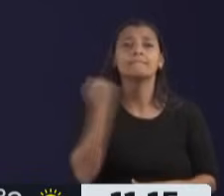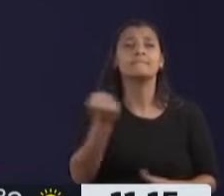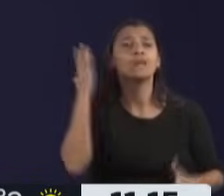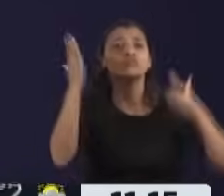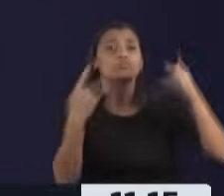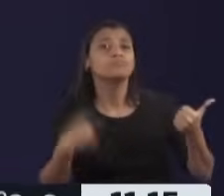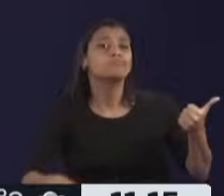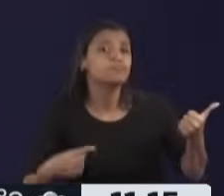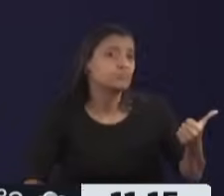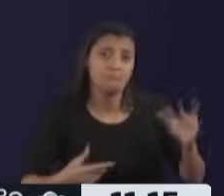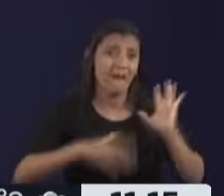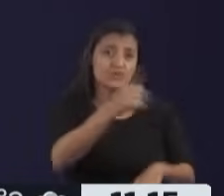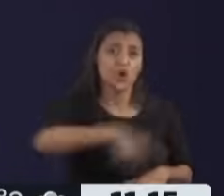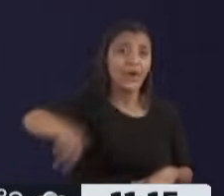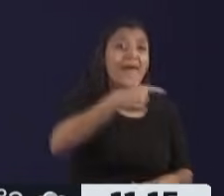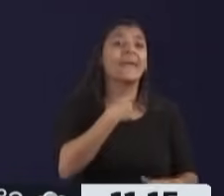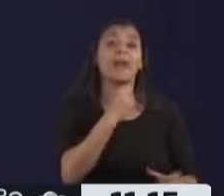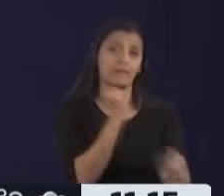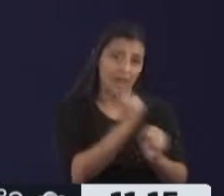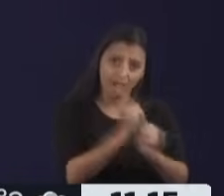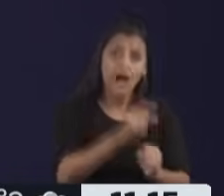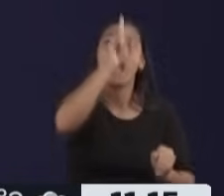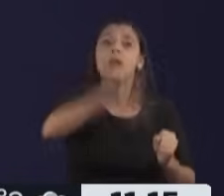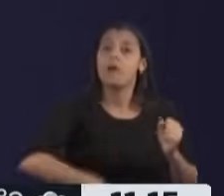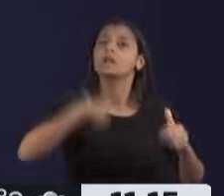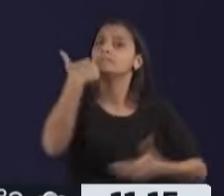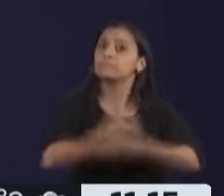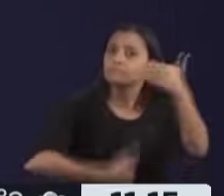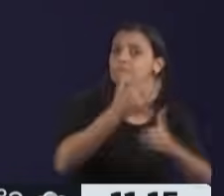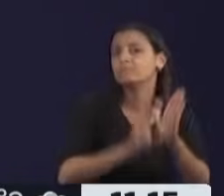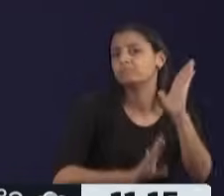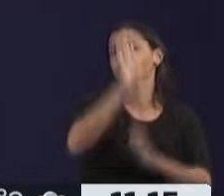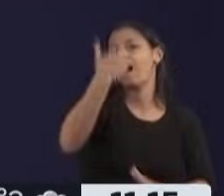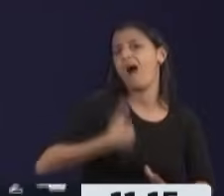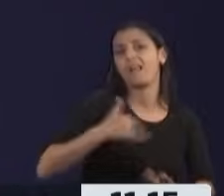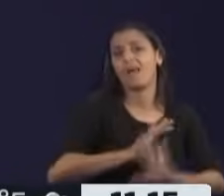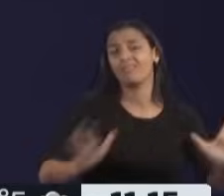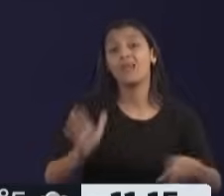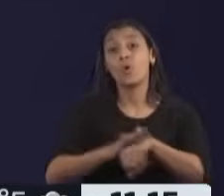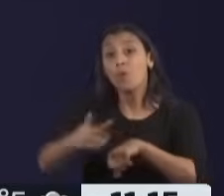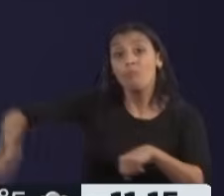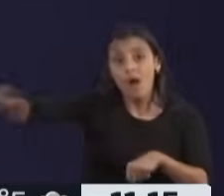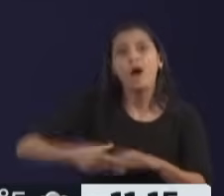por supuesto, es trabajar y salir adelante y sacar a la Argentina de donde la han dejado, que es un